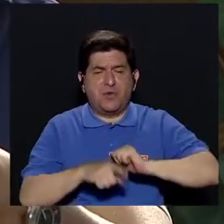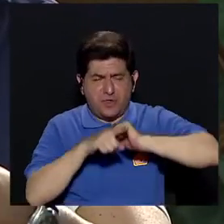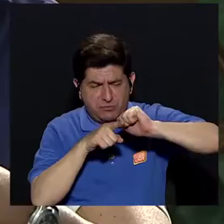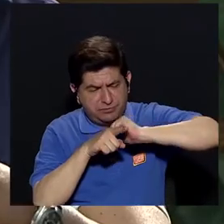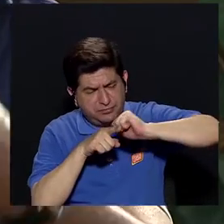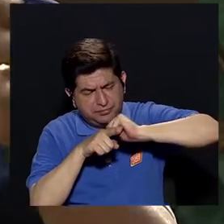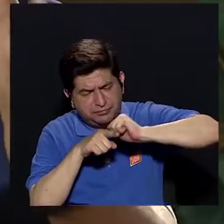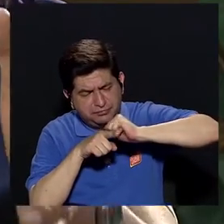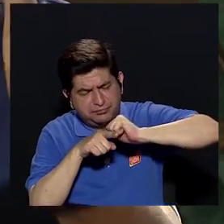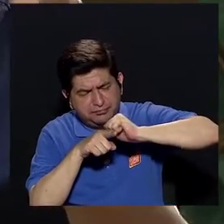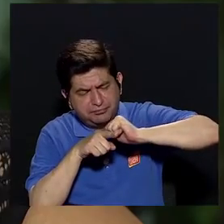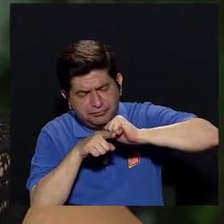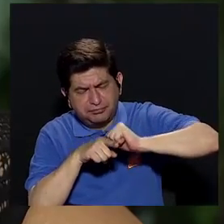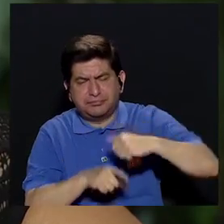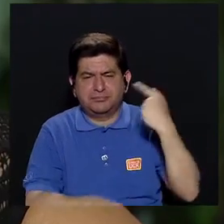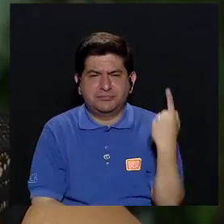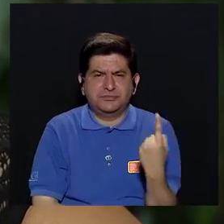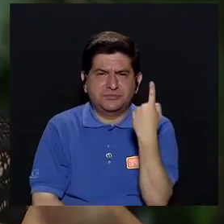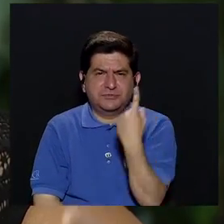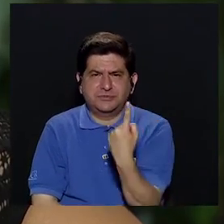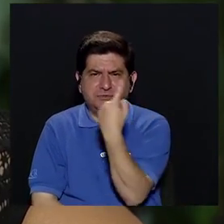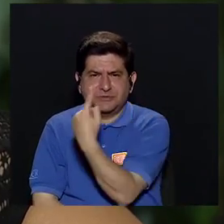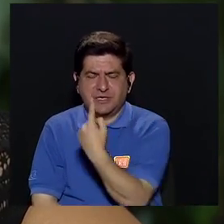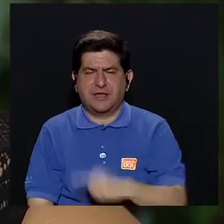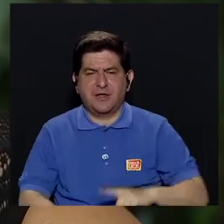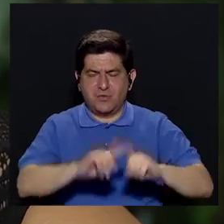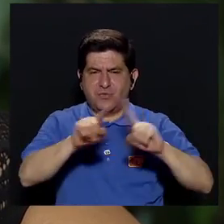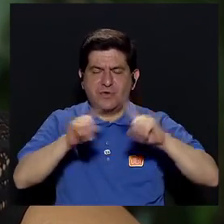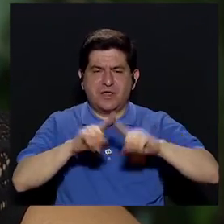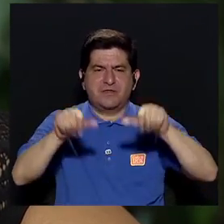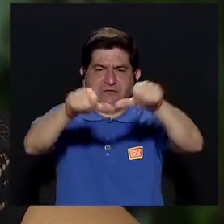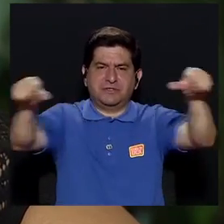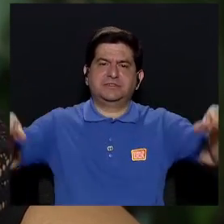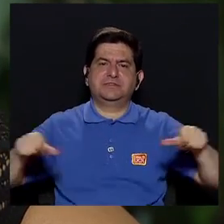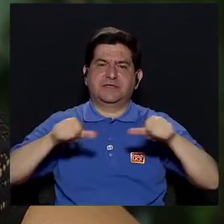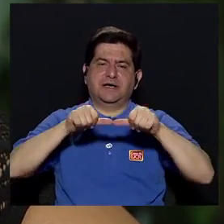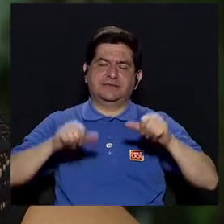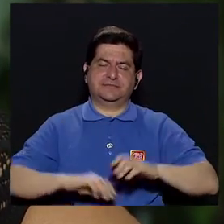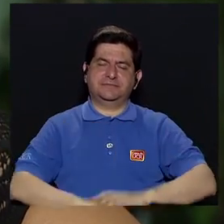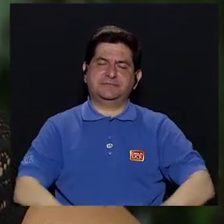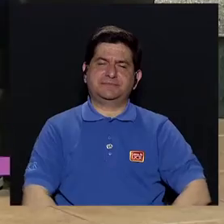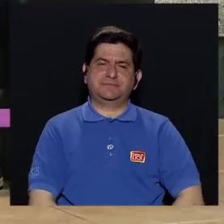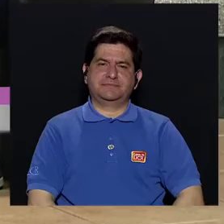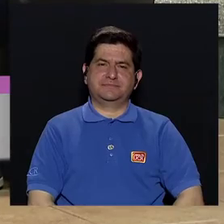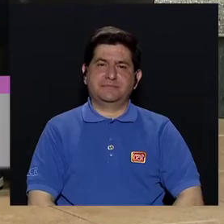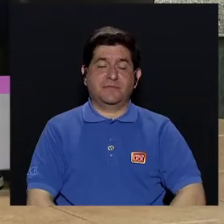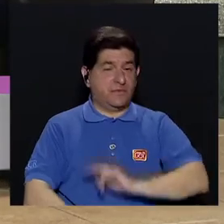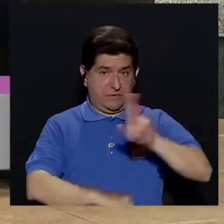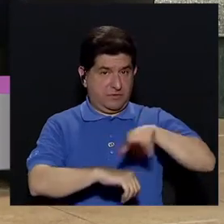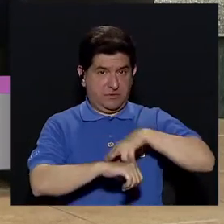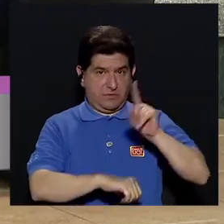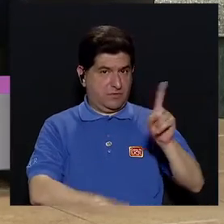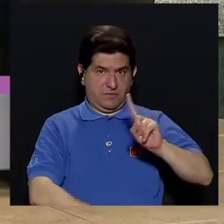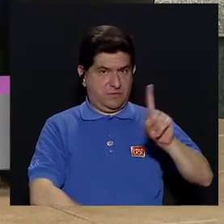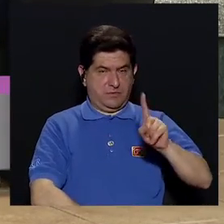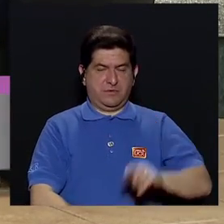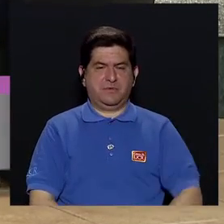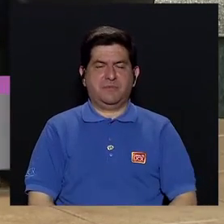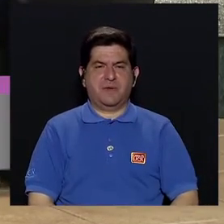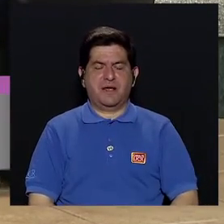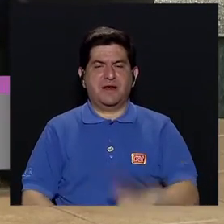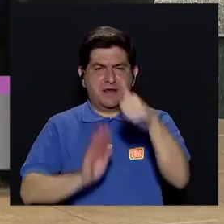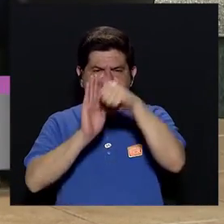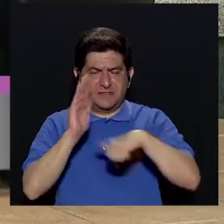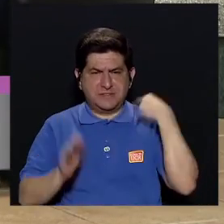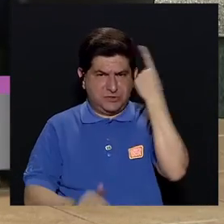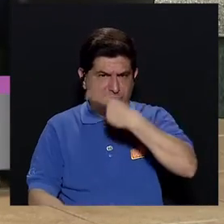entrenarse, lograr un entrenamiento en cada uno de estos diferentes campos. No es lo usual, ¿verdad? La